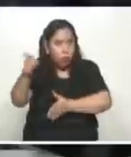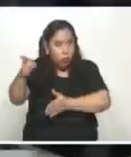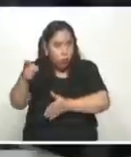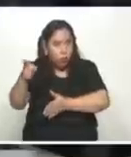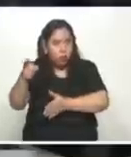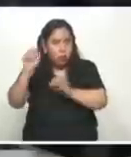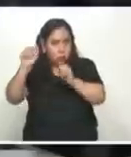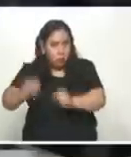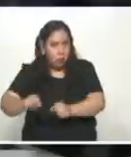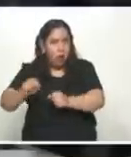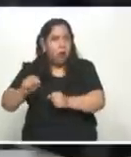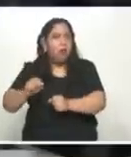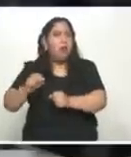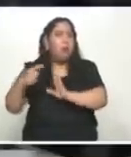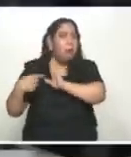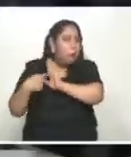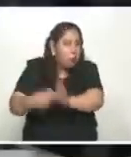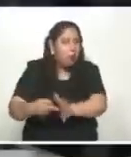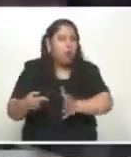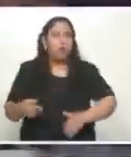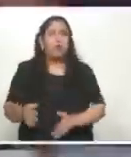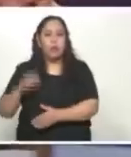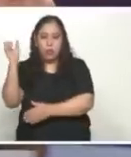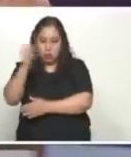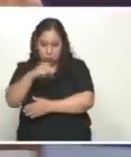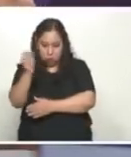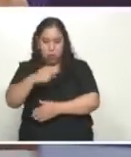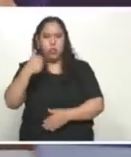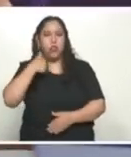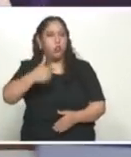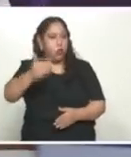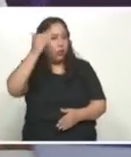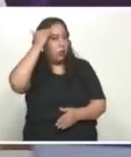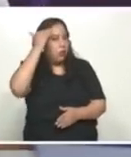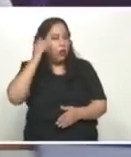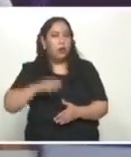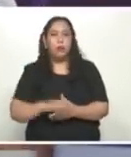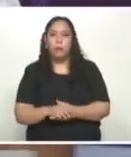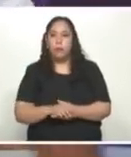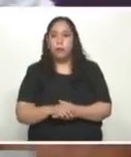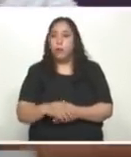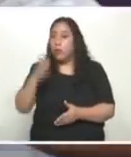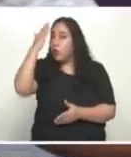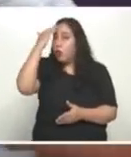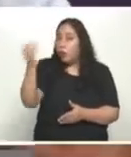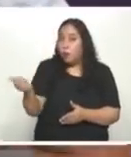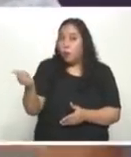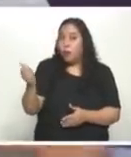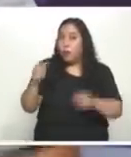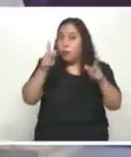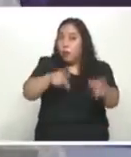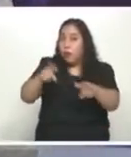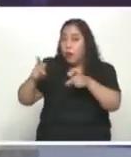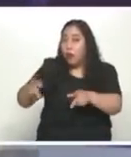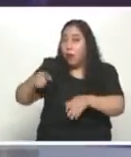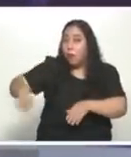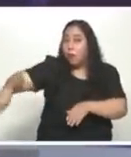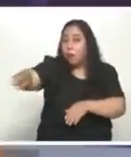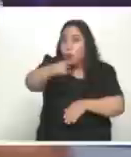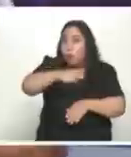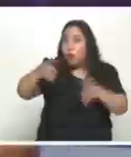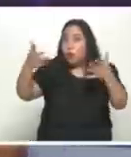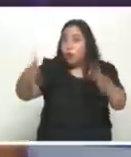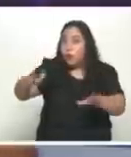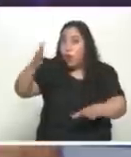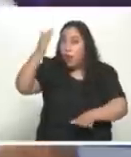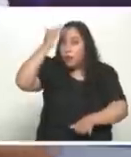los que están como intentándolo salieron las pancartas ya hoy. Porque es que este pueblo, ya comenzó a tener vida. Es que con Juan